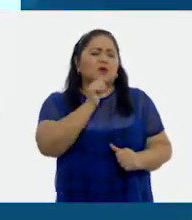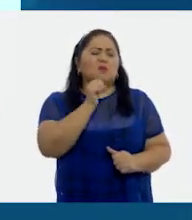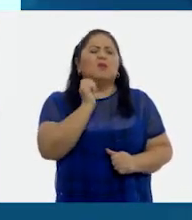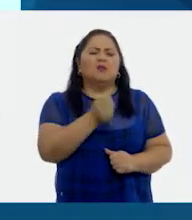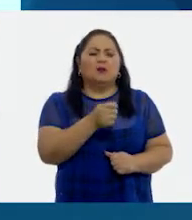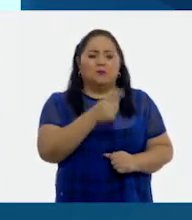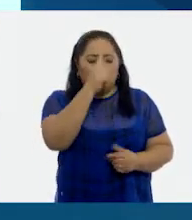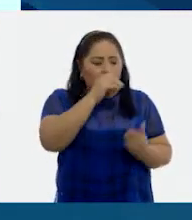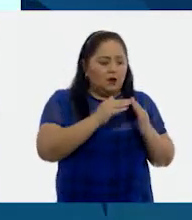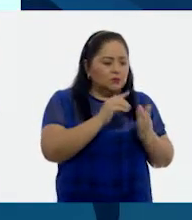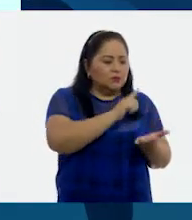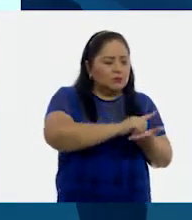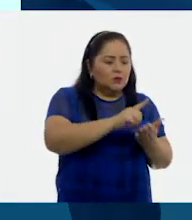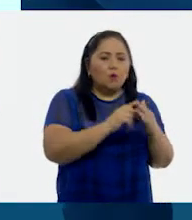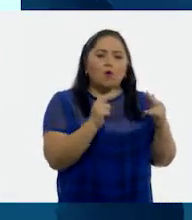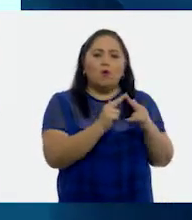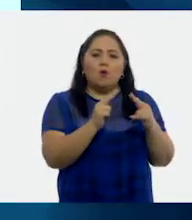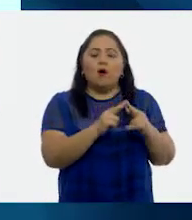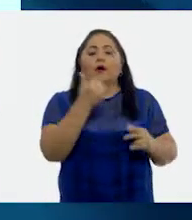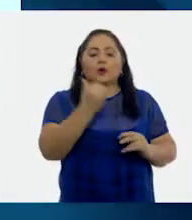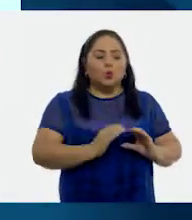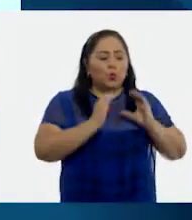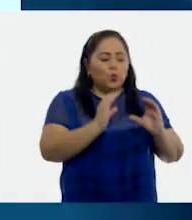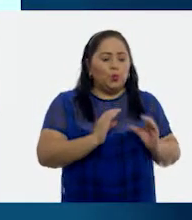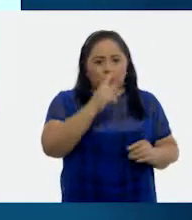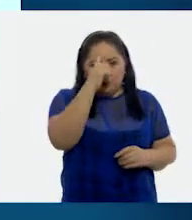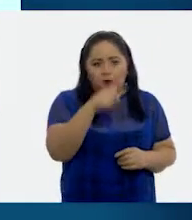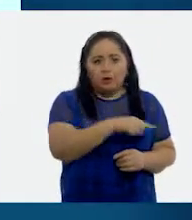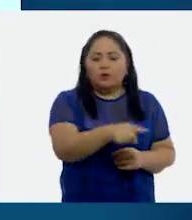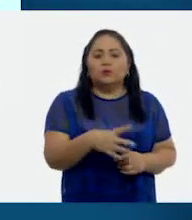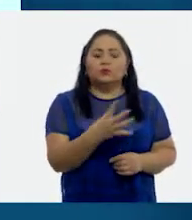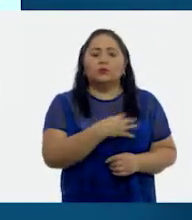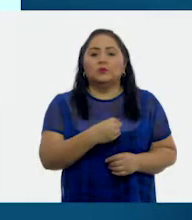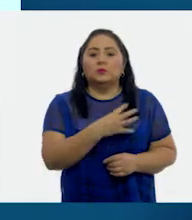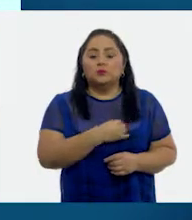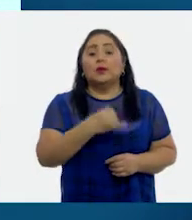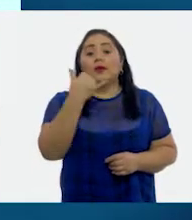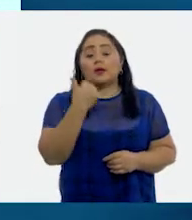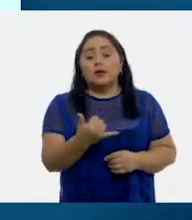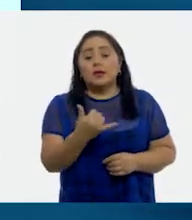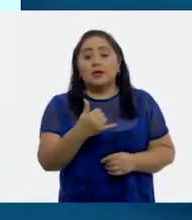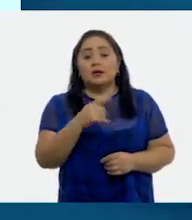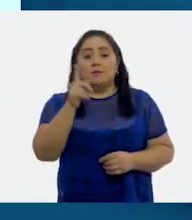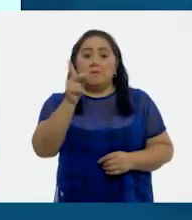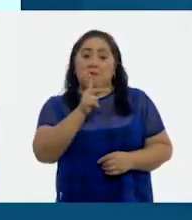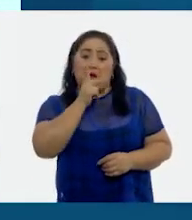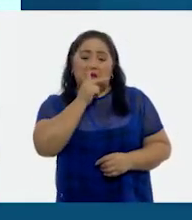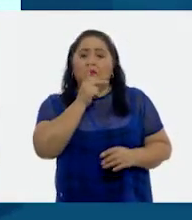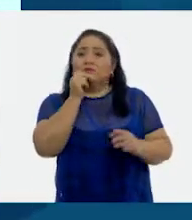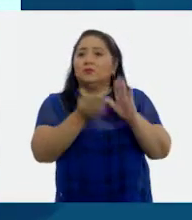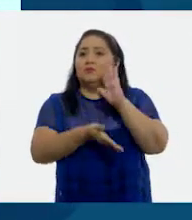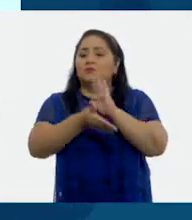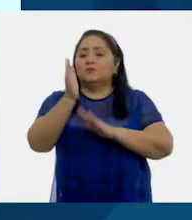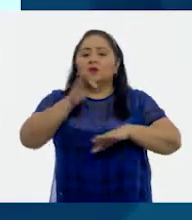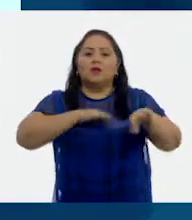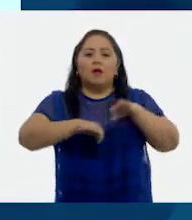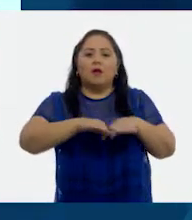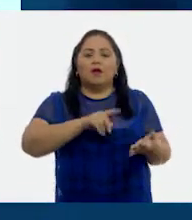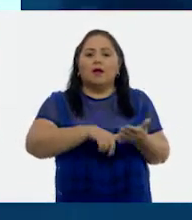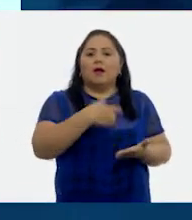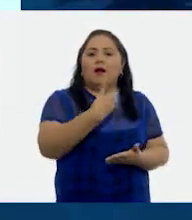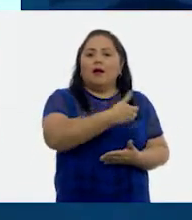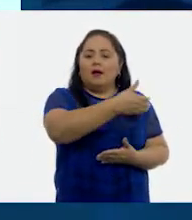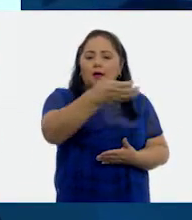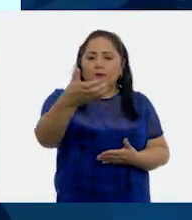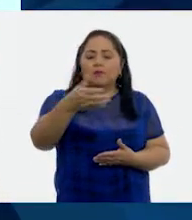encarga de los quehaceres del hogar y del cuidado de los hijos, mientras que el padre sale a hacer trabajos al